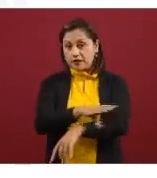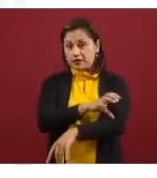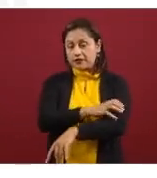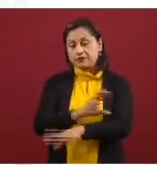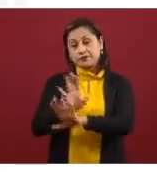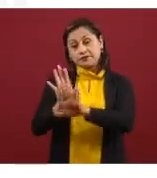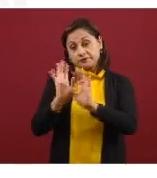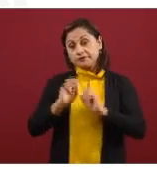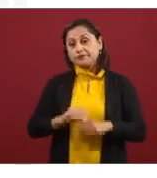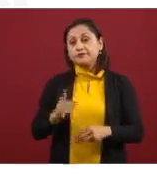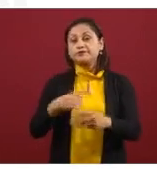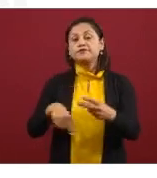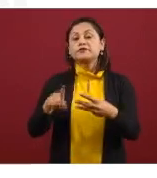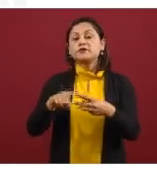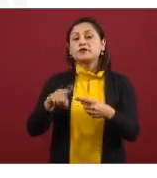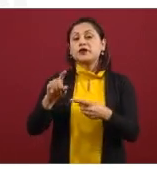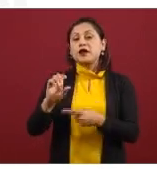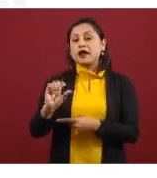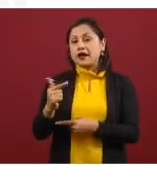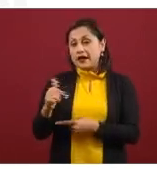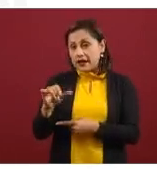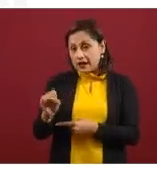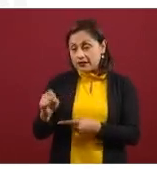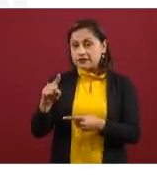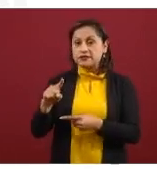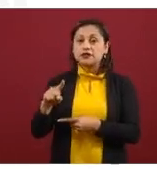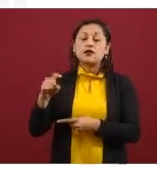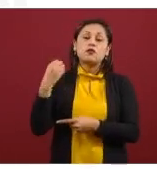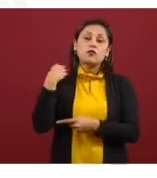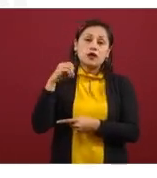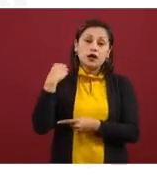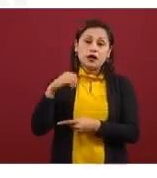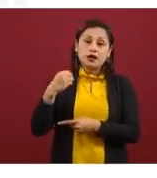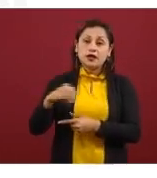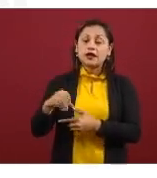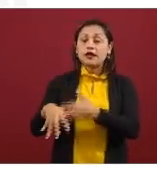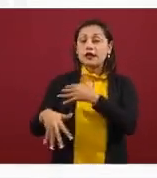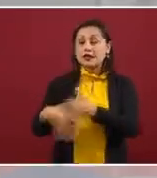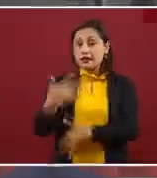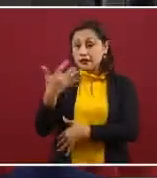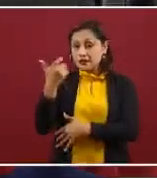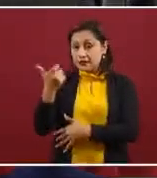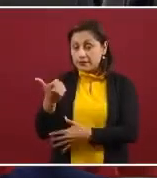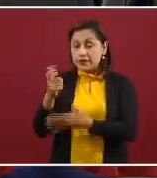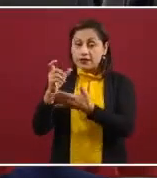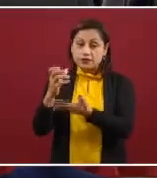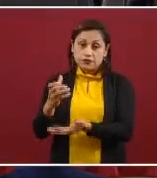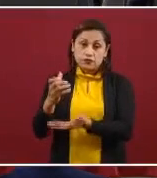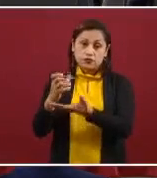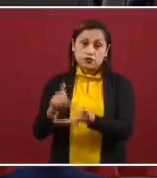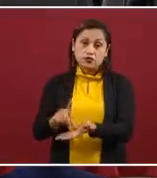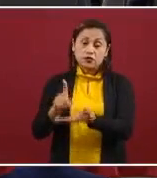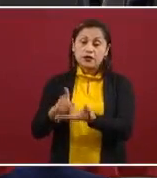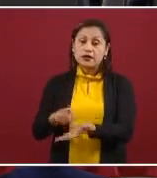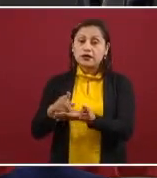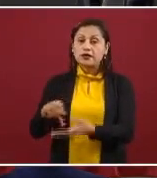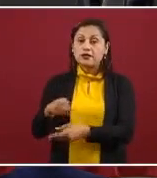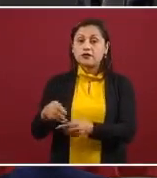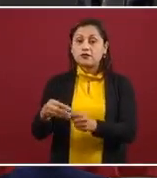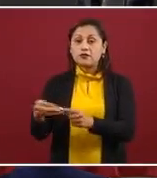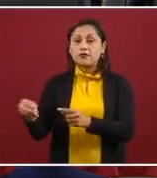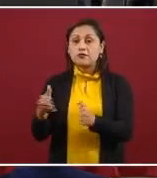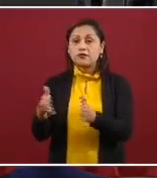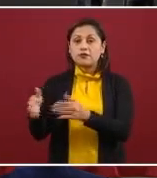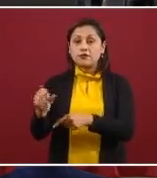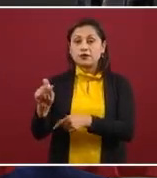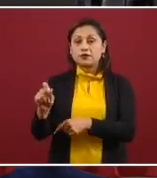tiene el precio más barato en Tlocolula, Oaxaca, a 15 pesos por kilo, un margen de 4 pesos 70 centavos. Felicidades a Sony